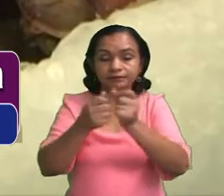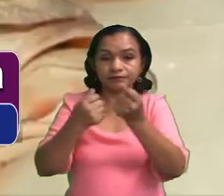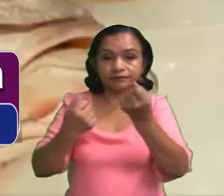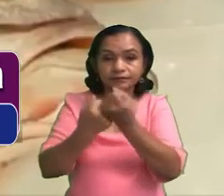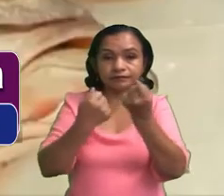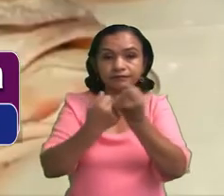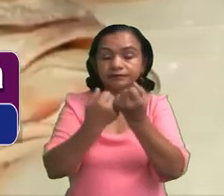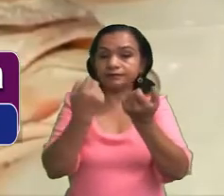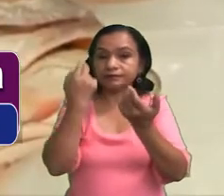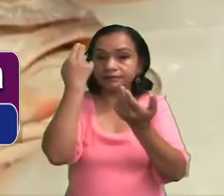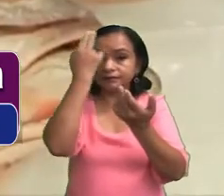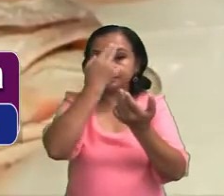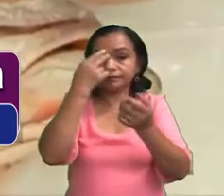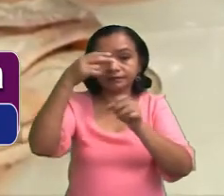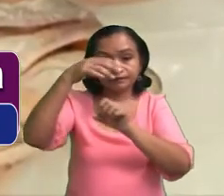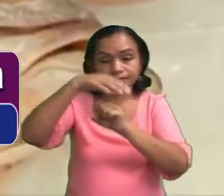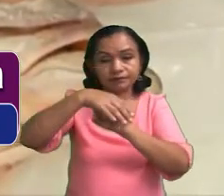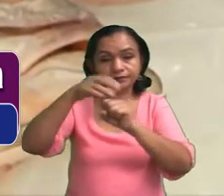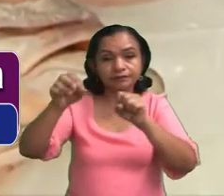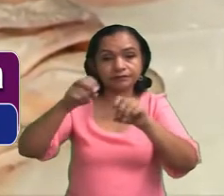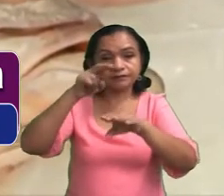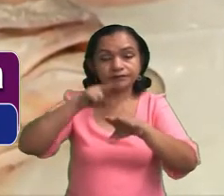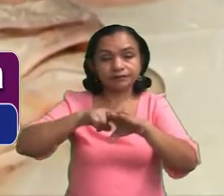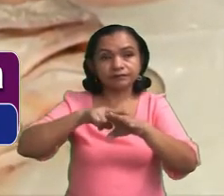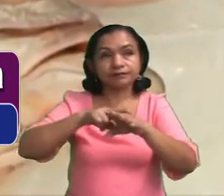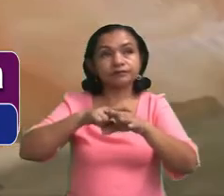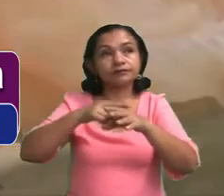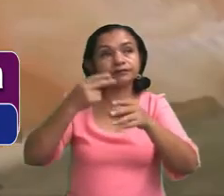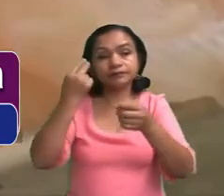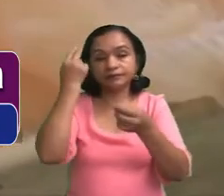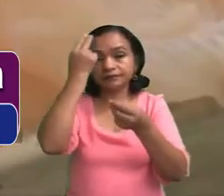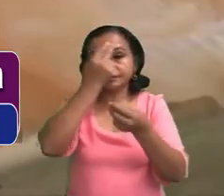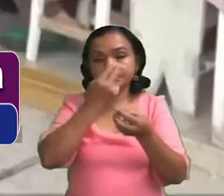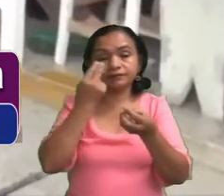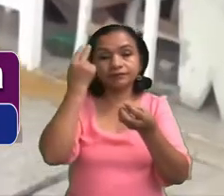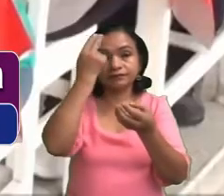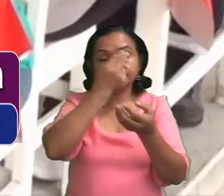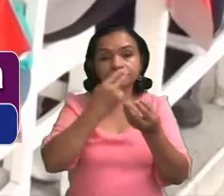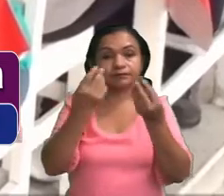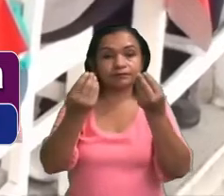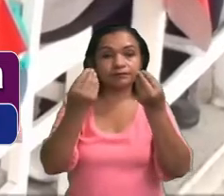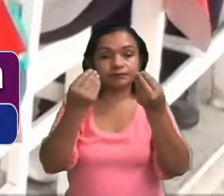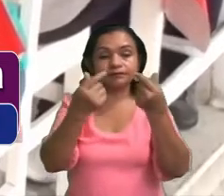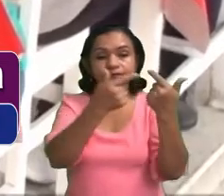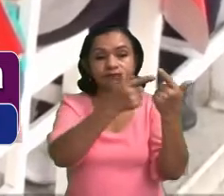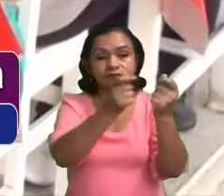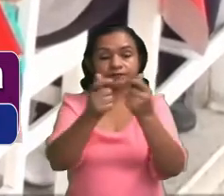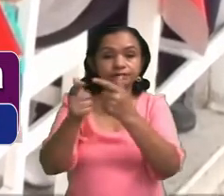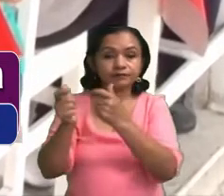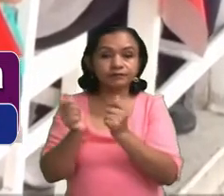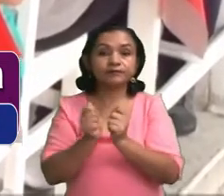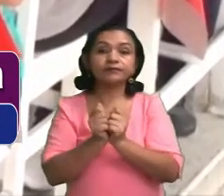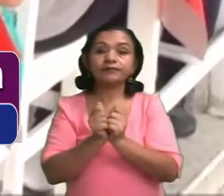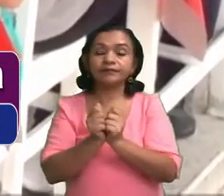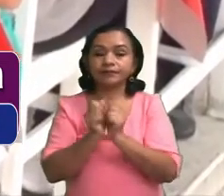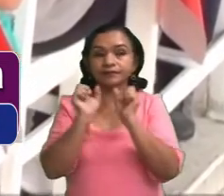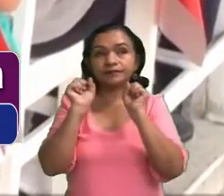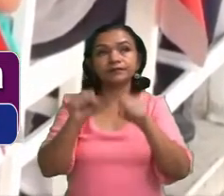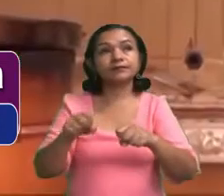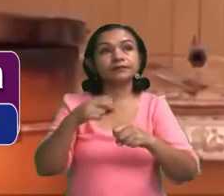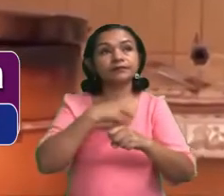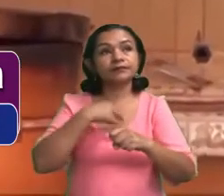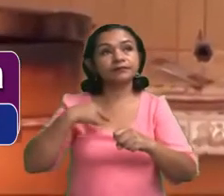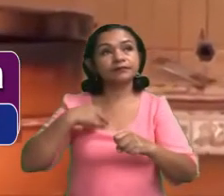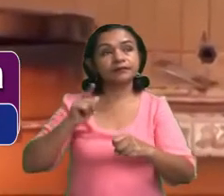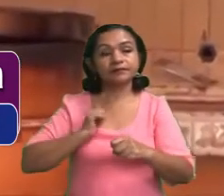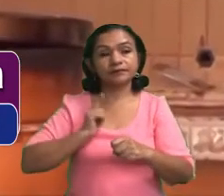fue consultada la Comisión Nacional del Café, o sea, fueron consultados los gremios productivos para con ellos poder